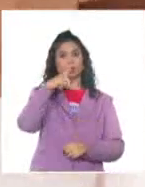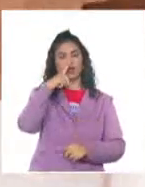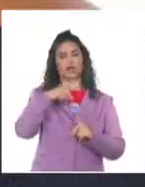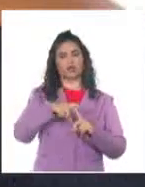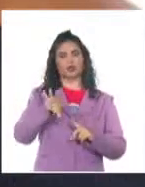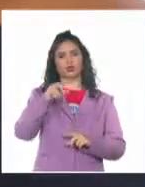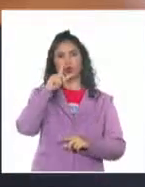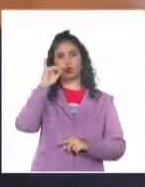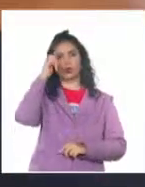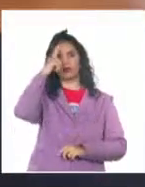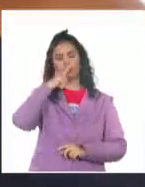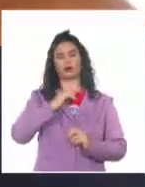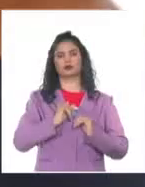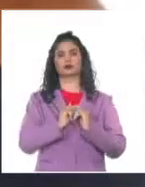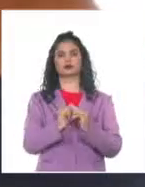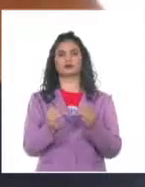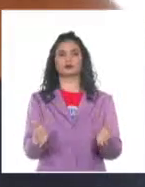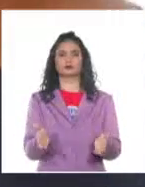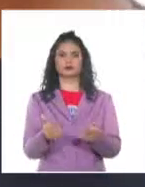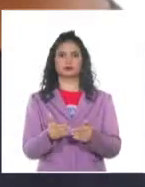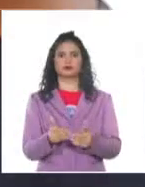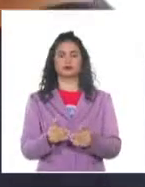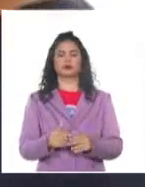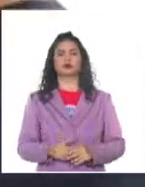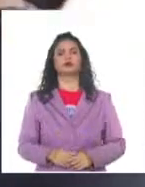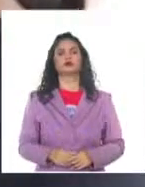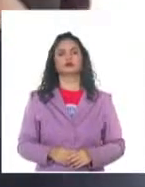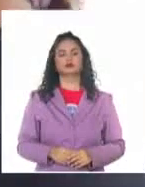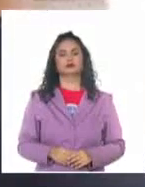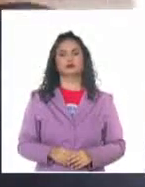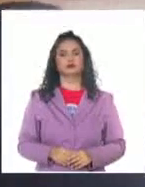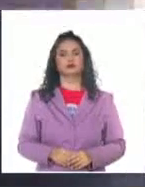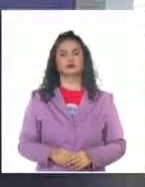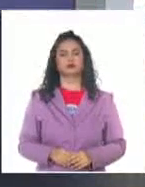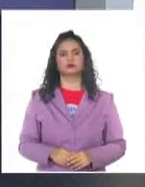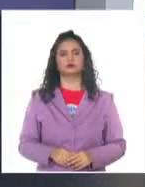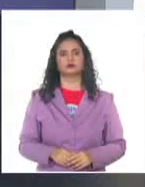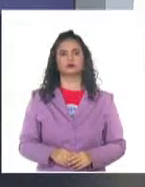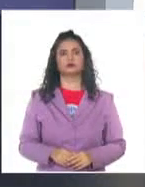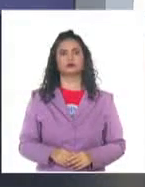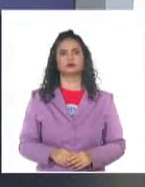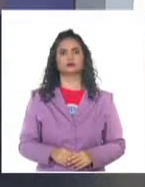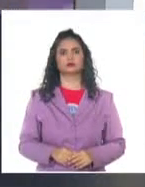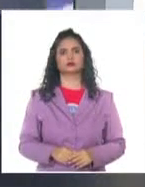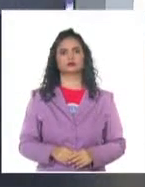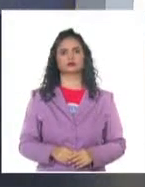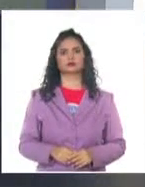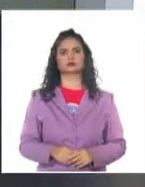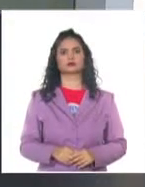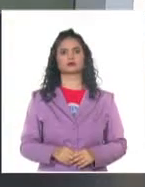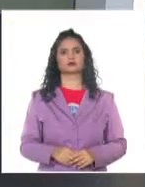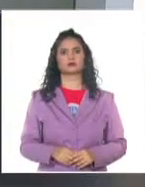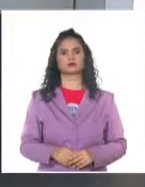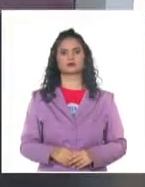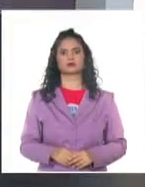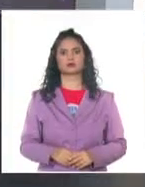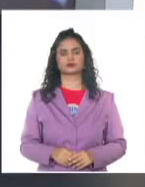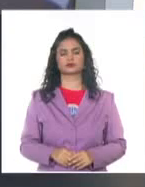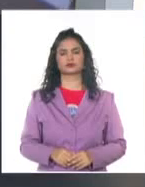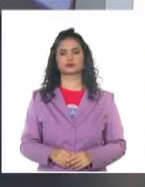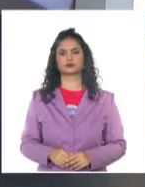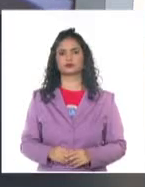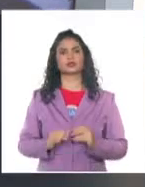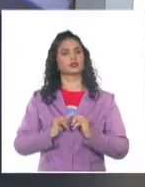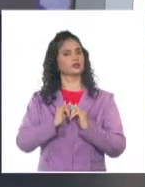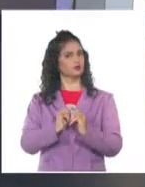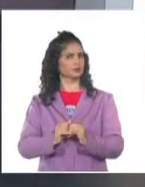estudio multimedial La Guantanamera y Alabao Producciones para este espacio informativo. Desde diversos países se recuerda hoy